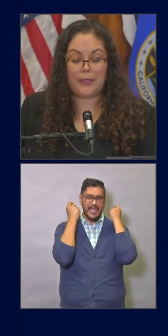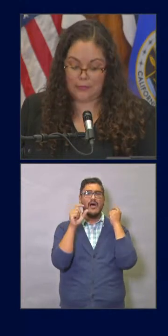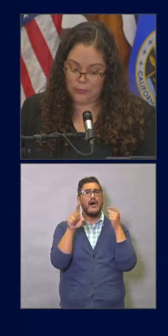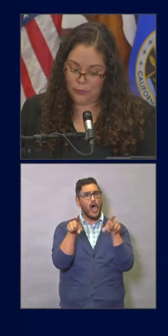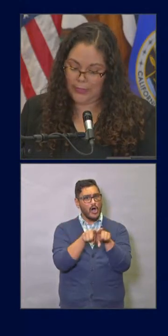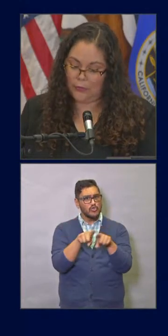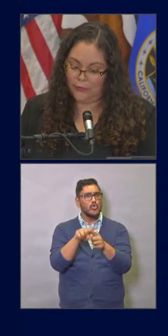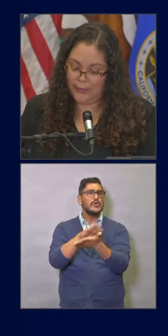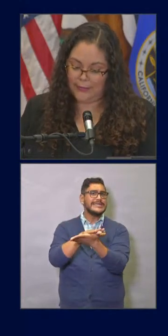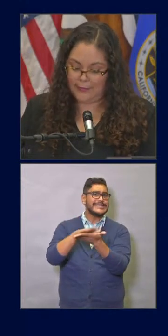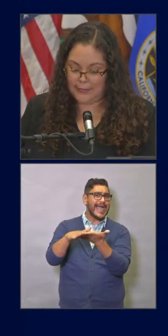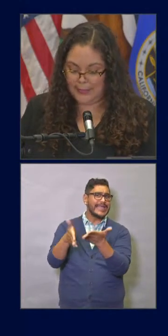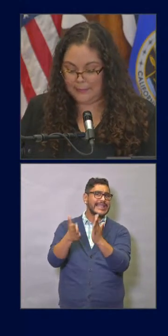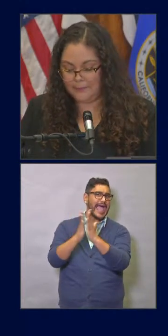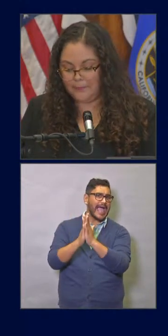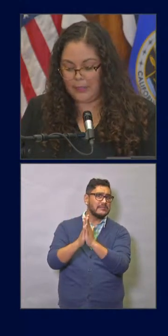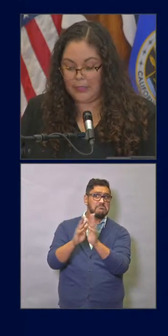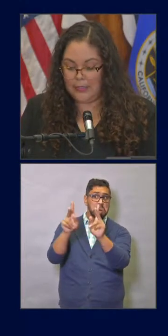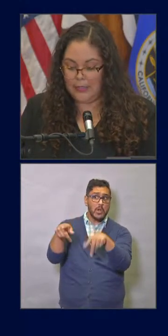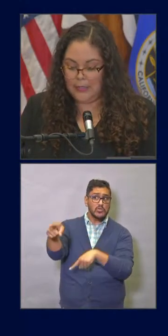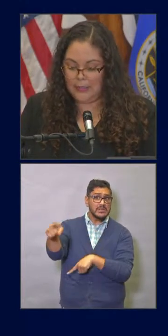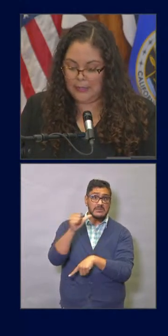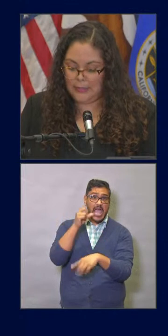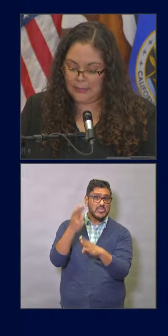usen también una cubierta facial.